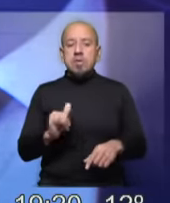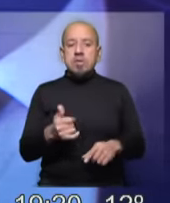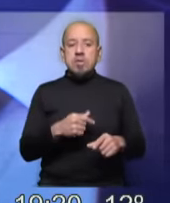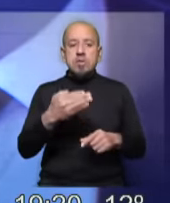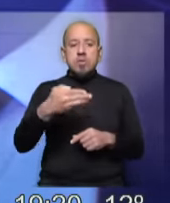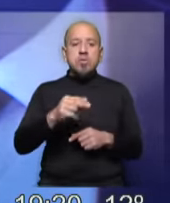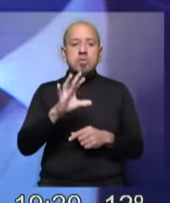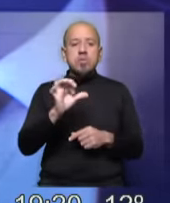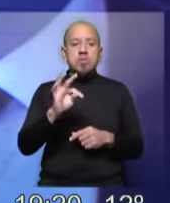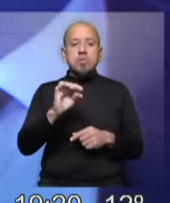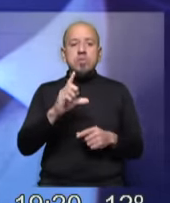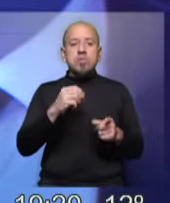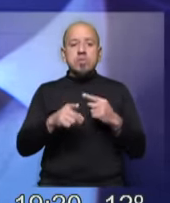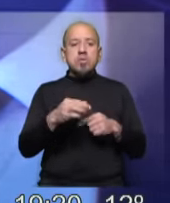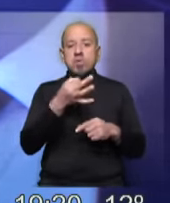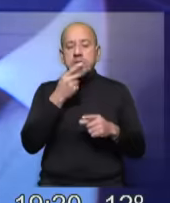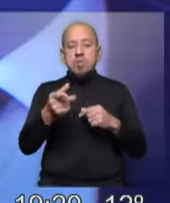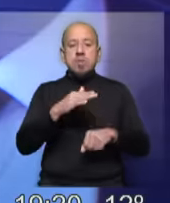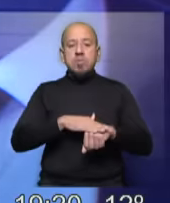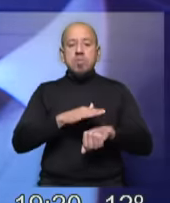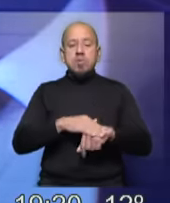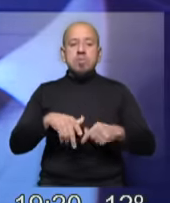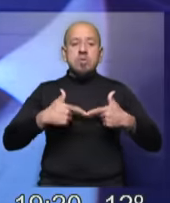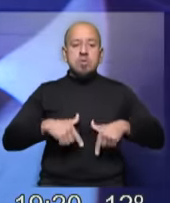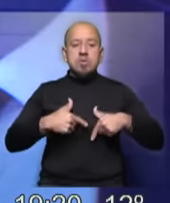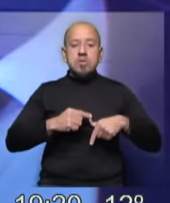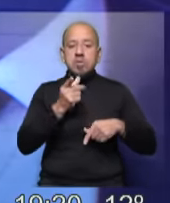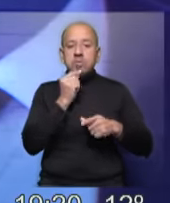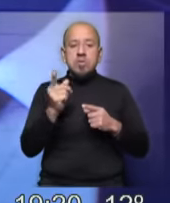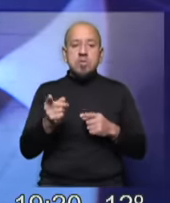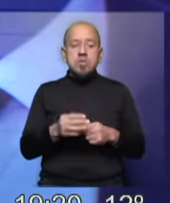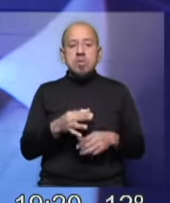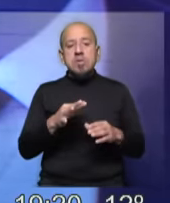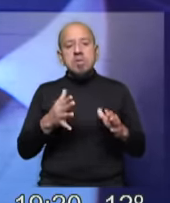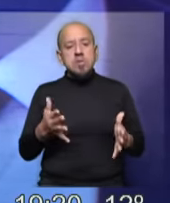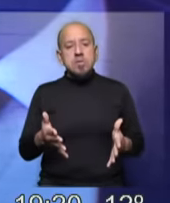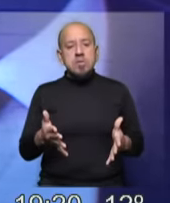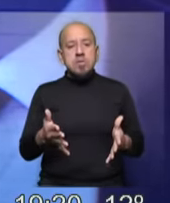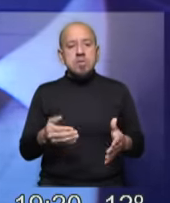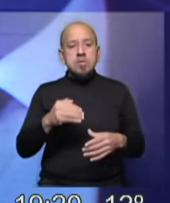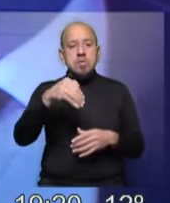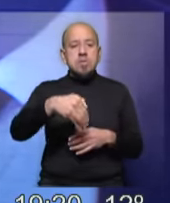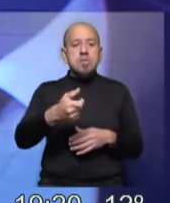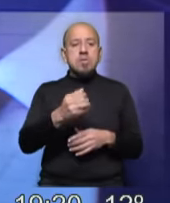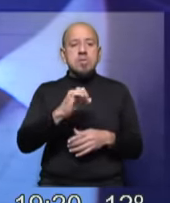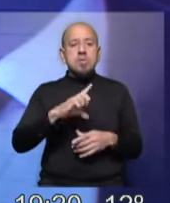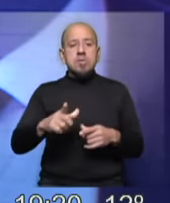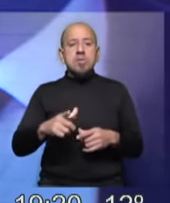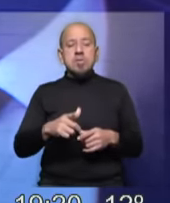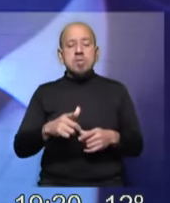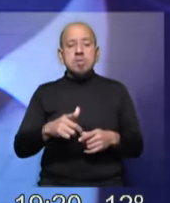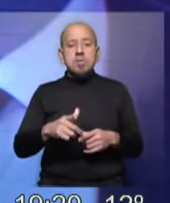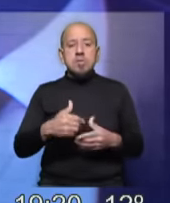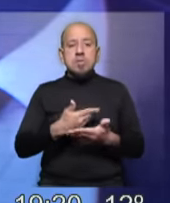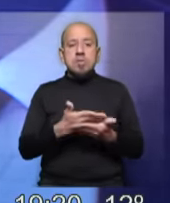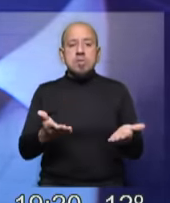Bustillo habla de la responsabilidad del Ministerio del Interior. Y de hecho, en el audio que vamos a escuchar ahora, dice que si Guillermo Maciel divulga estos audios,